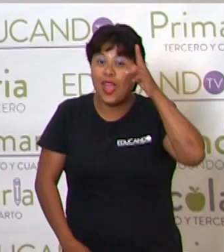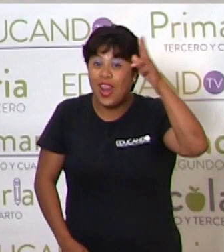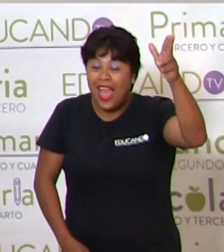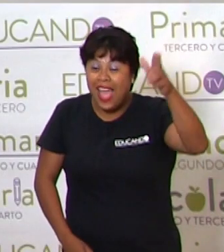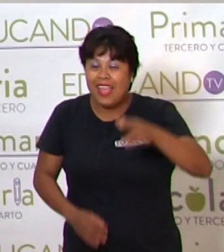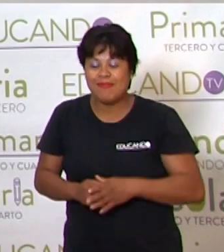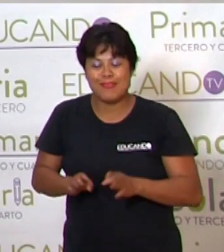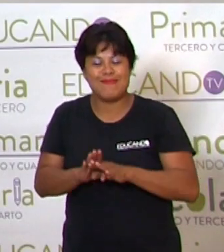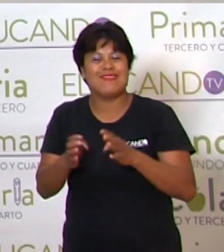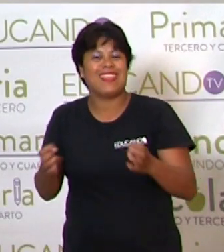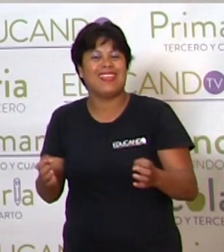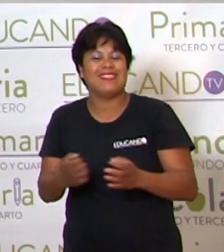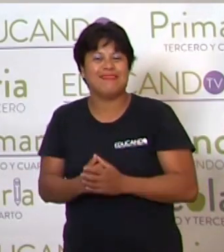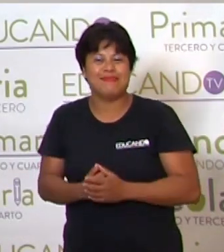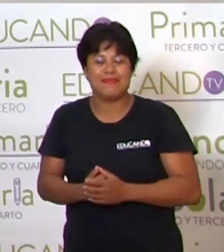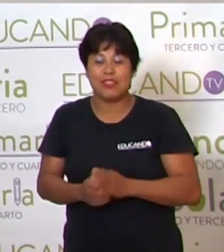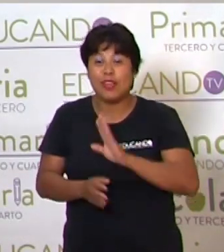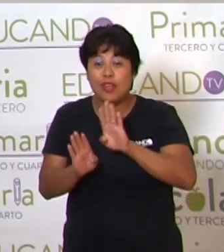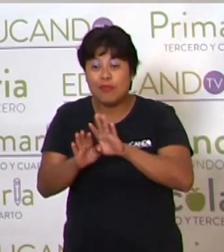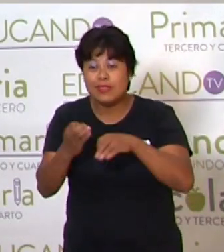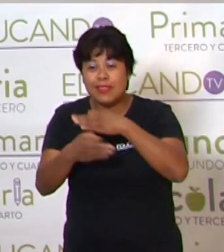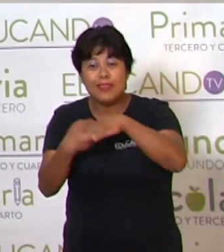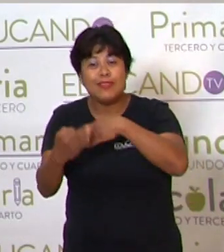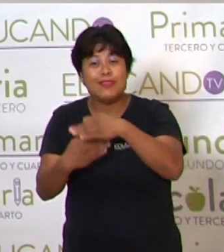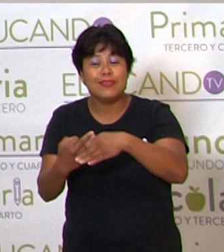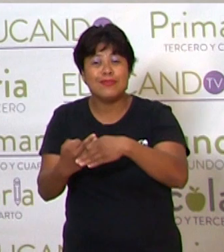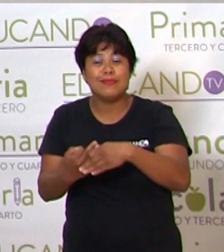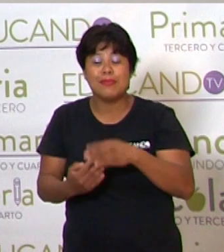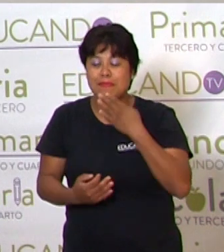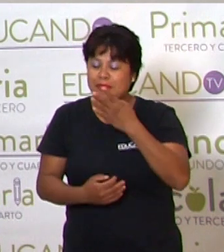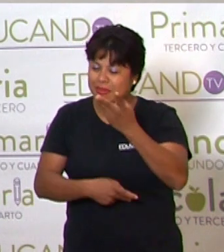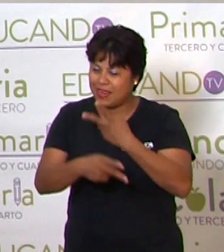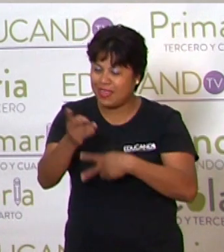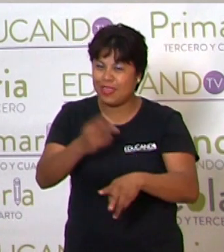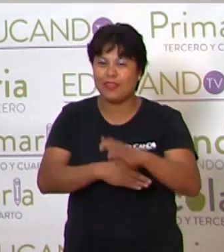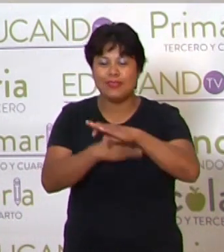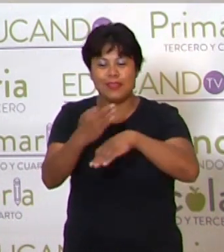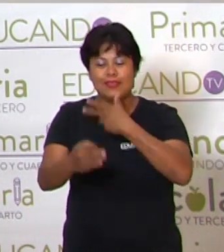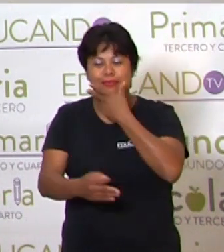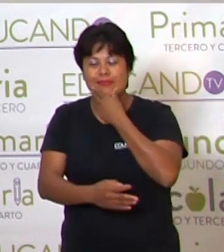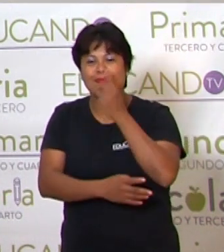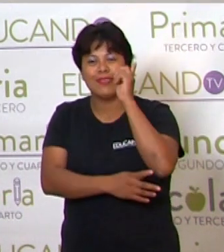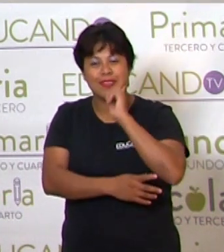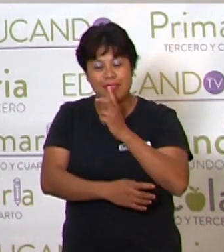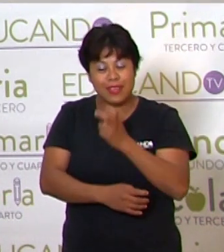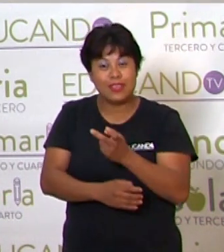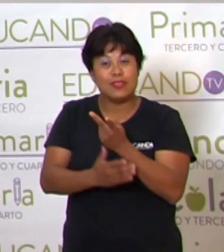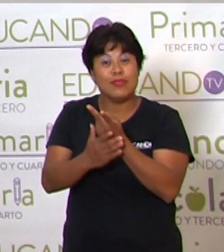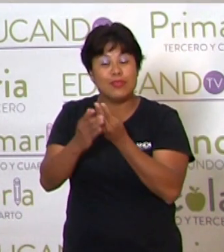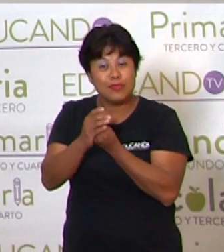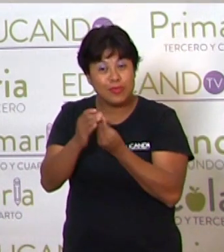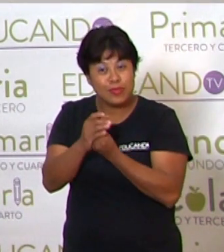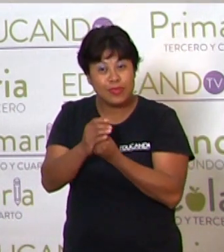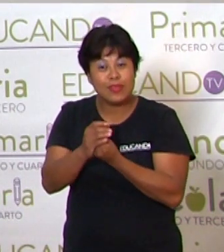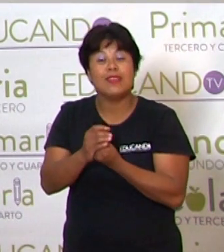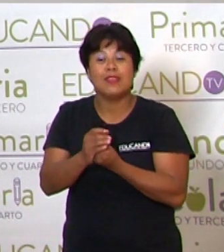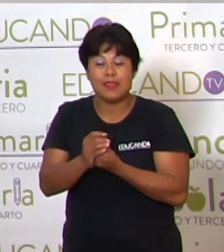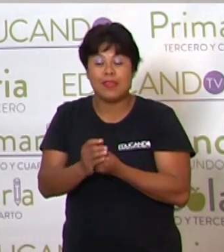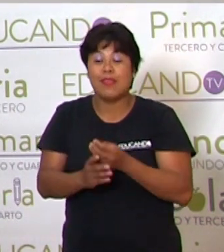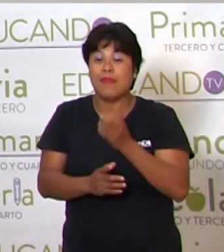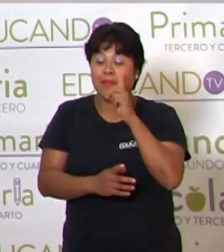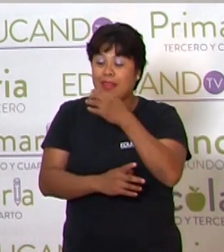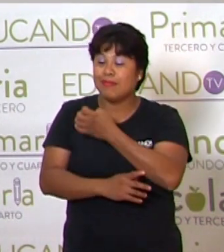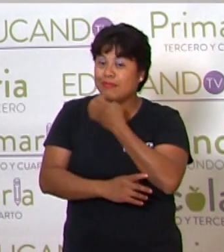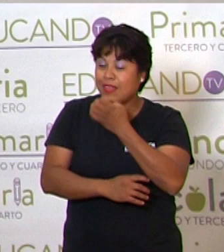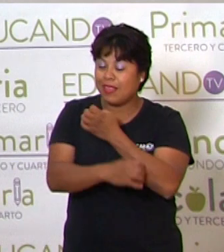Hola, ¿qué tal? ¿Cómo están? Bienvenidos todos y todas a este su programa alternativo